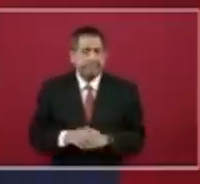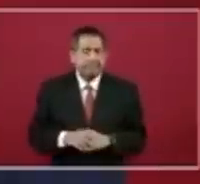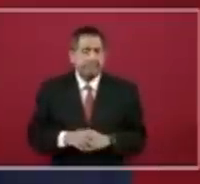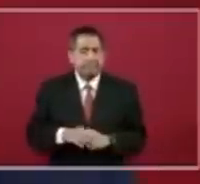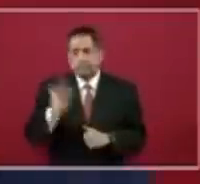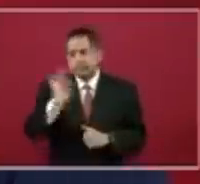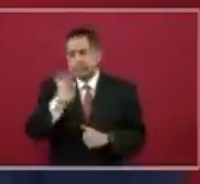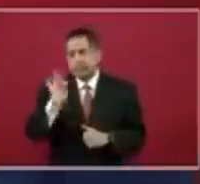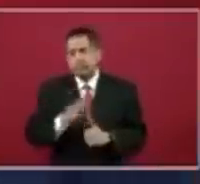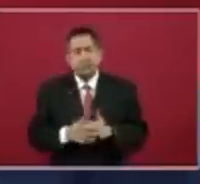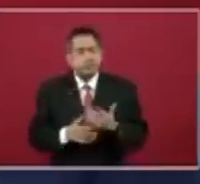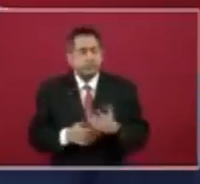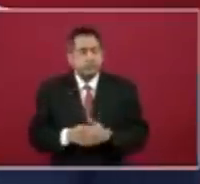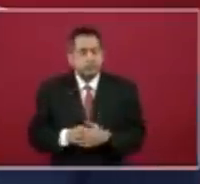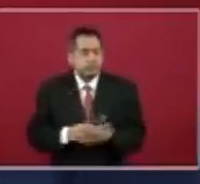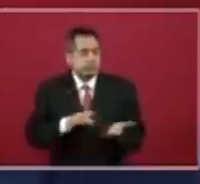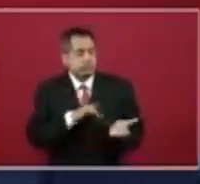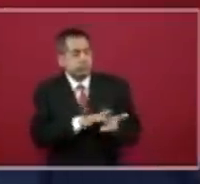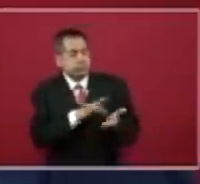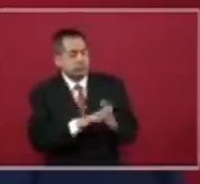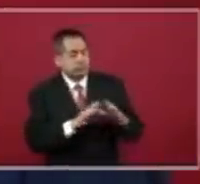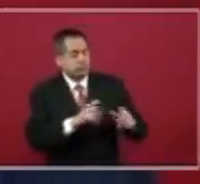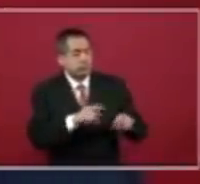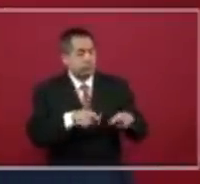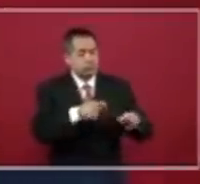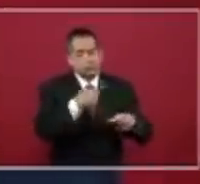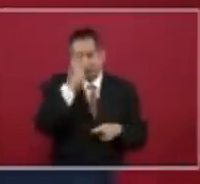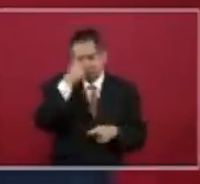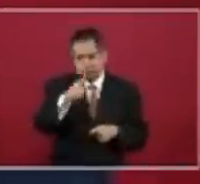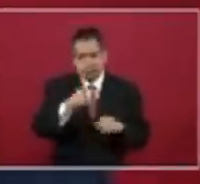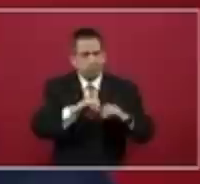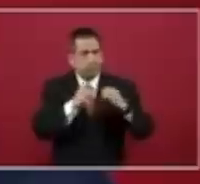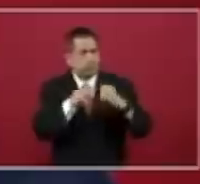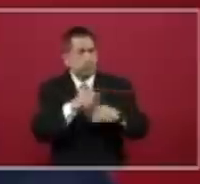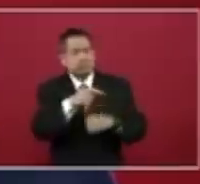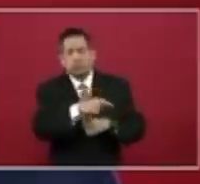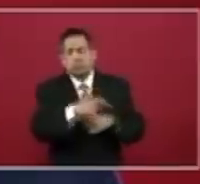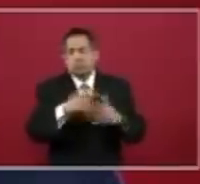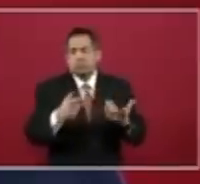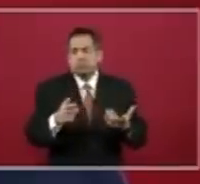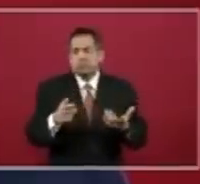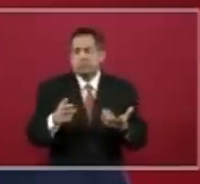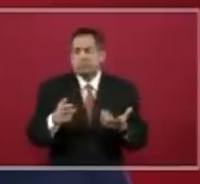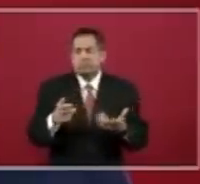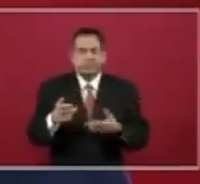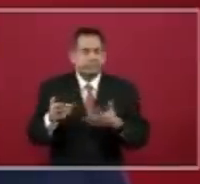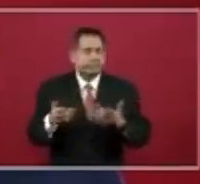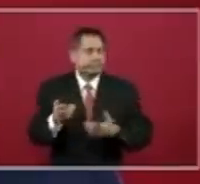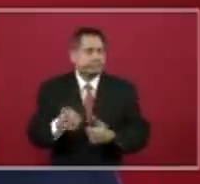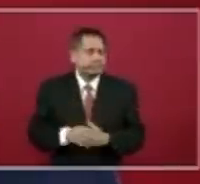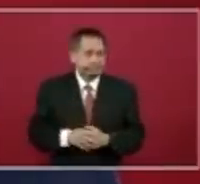Si había apoyos para organizaciones